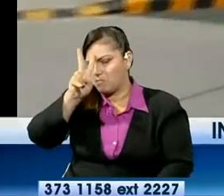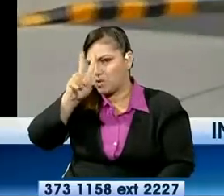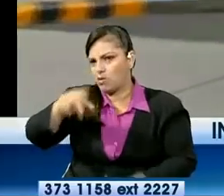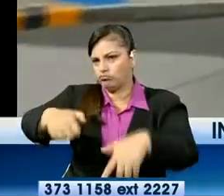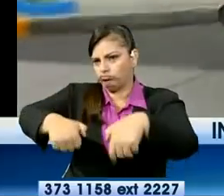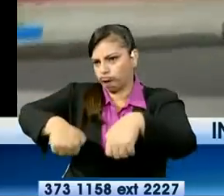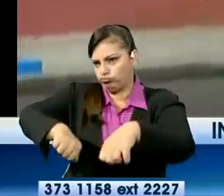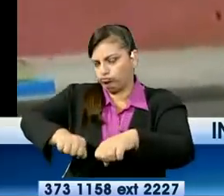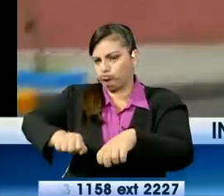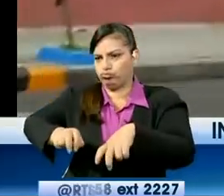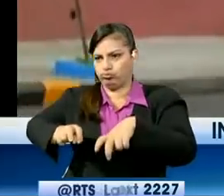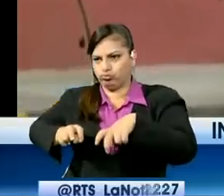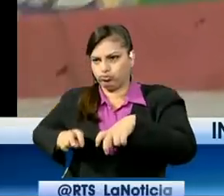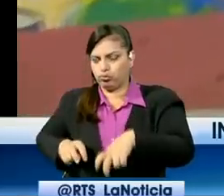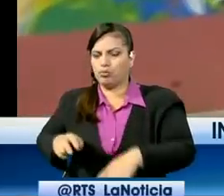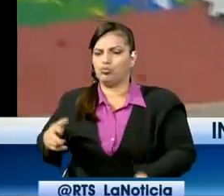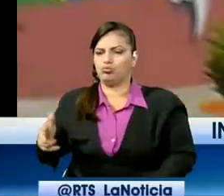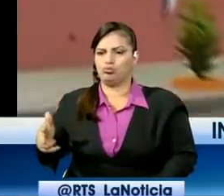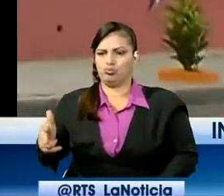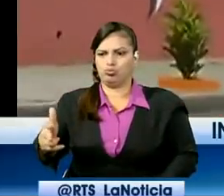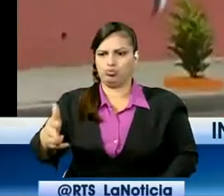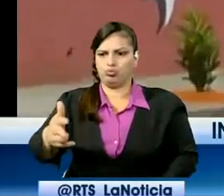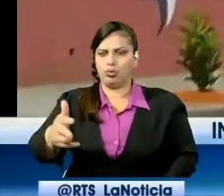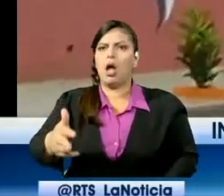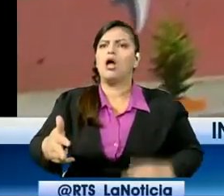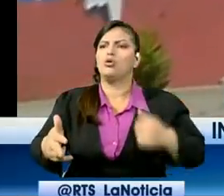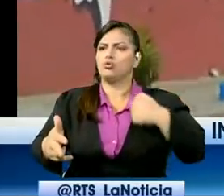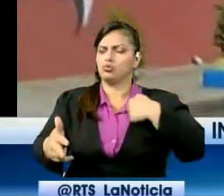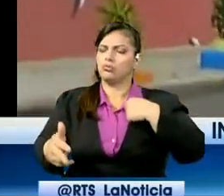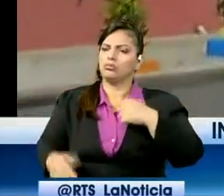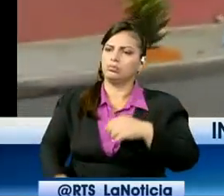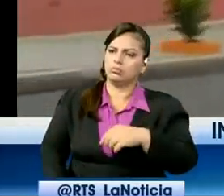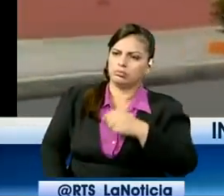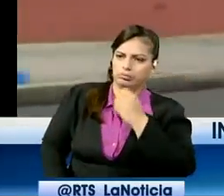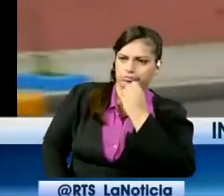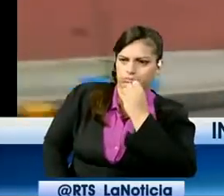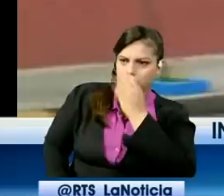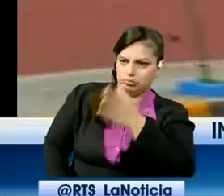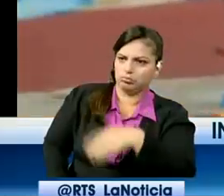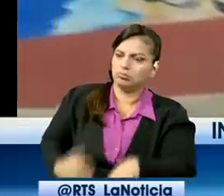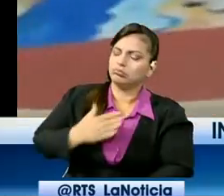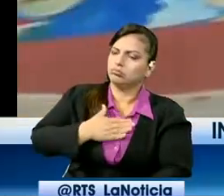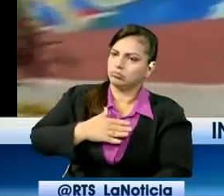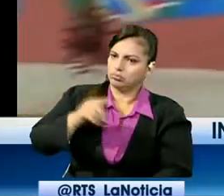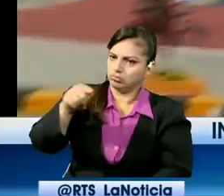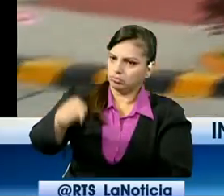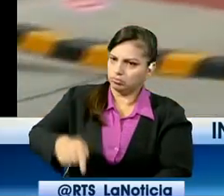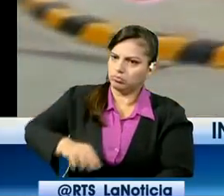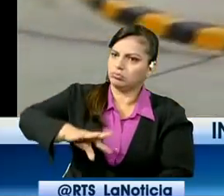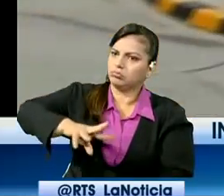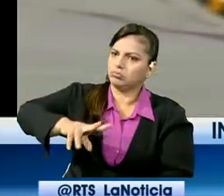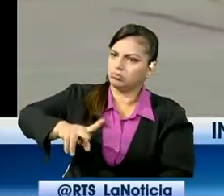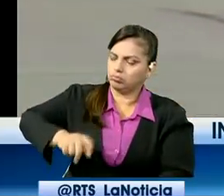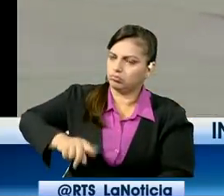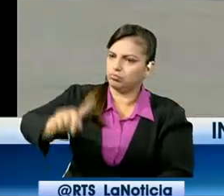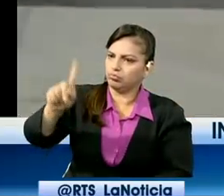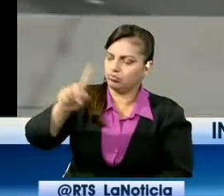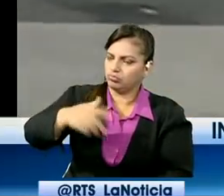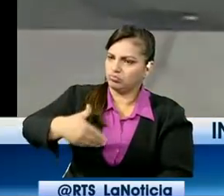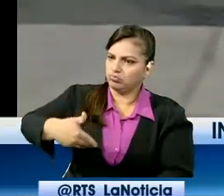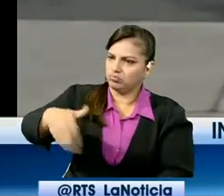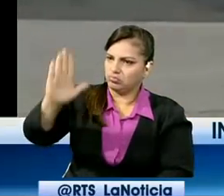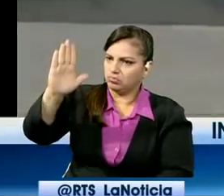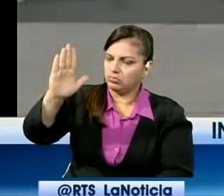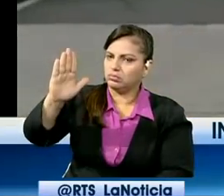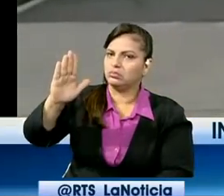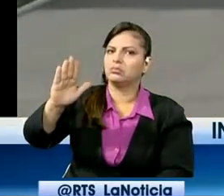que hablar con manera para que se retiren voluntariamente. Okay. Entonces, ¿es algo que a ustedes les mantiene